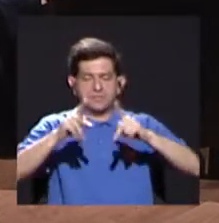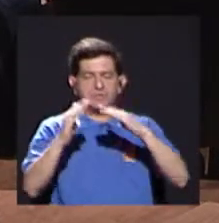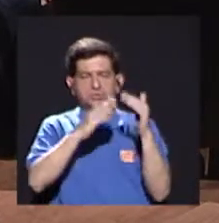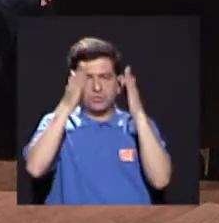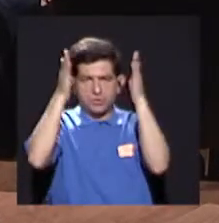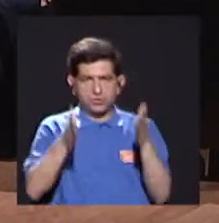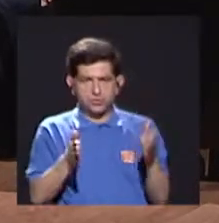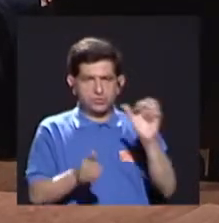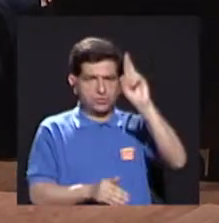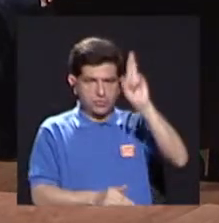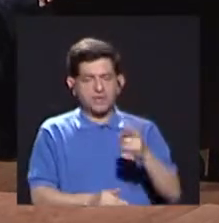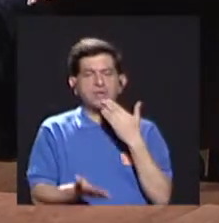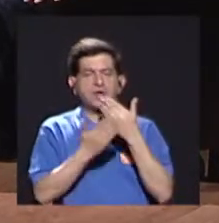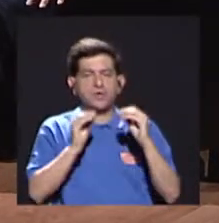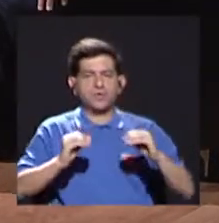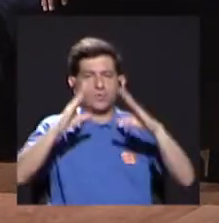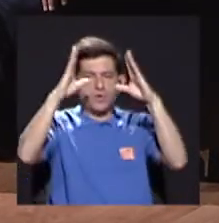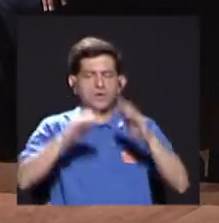costarricense